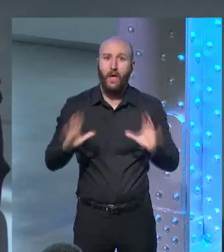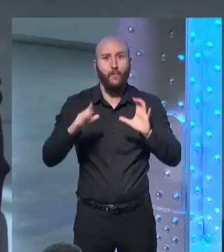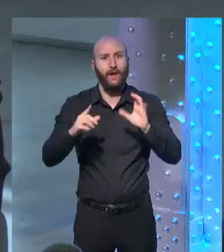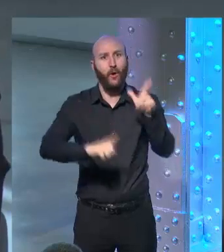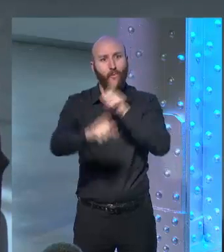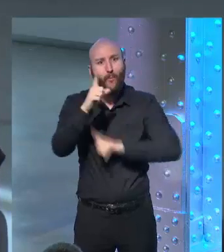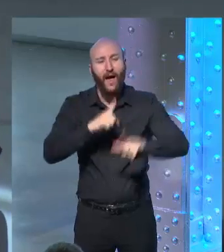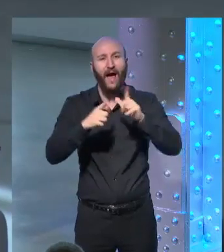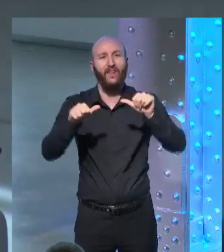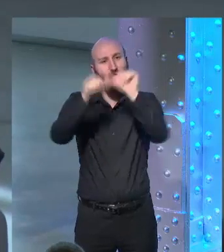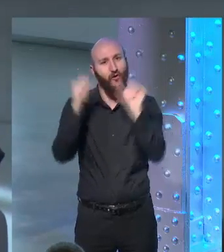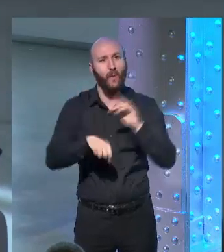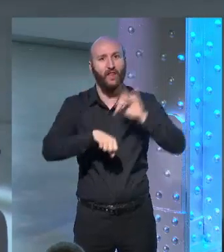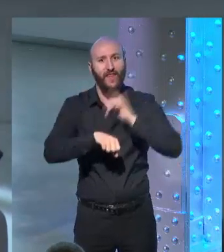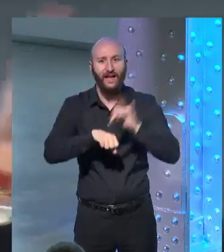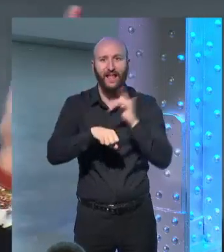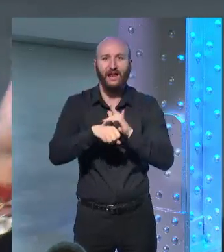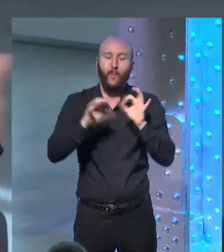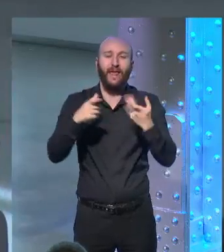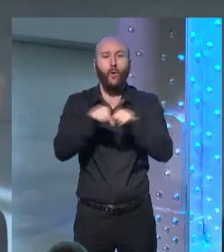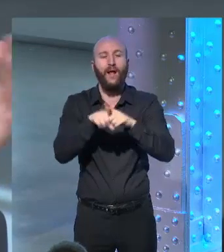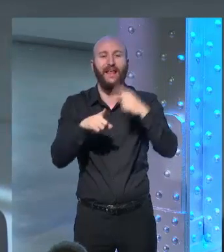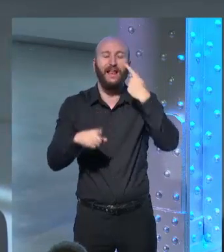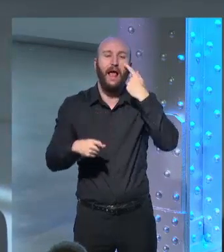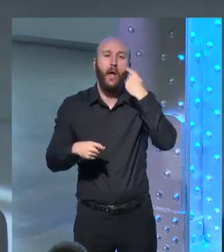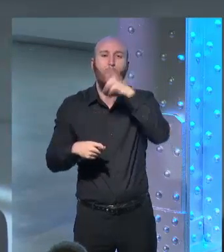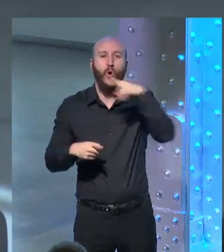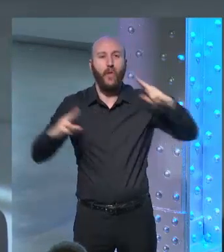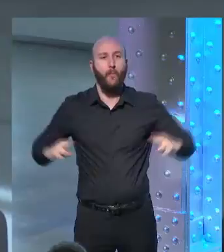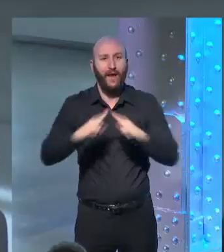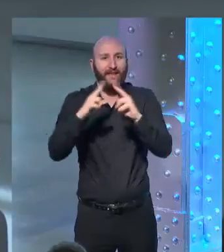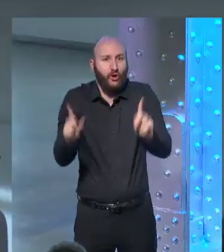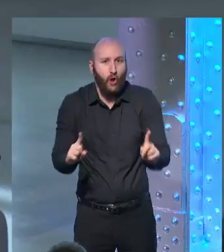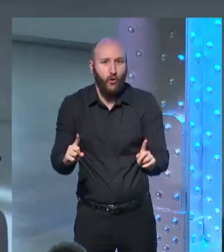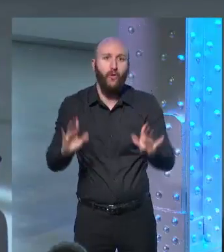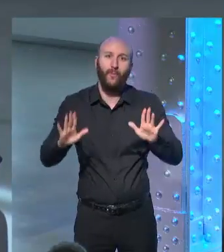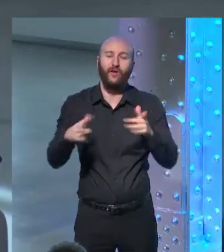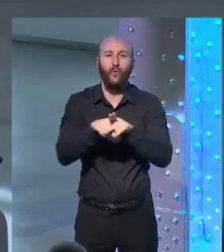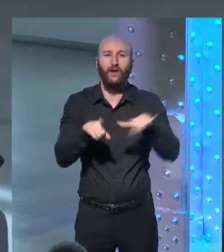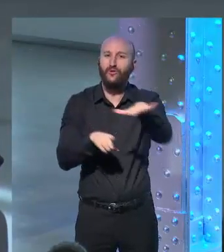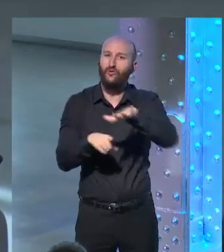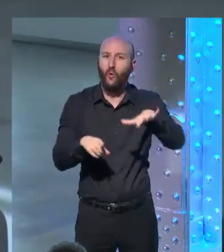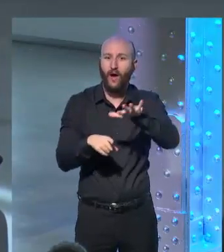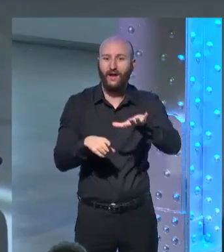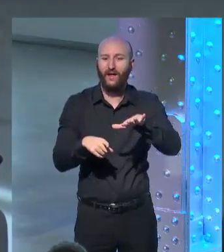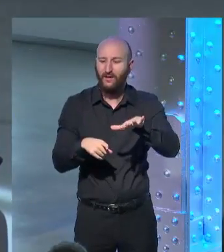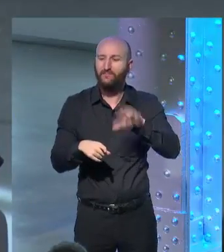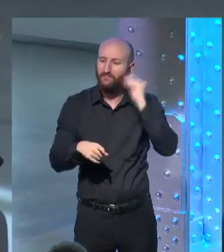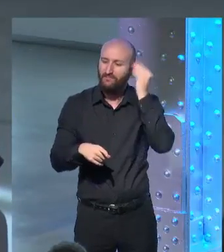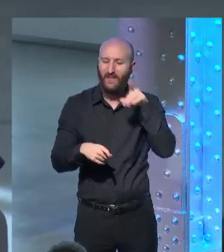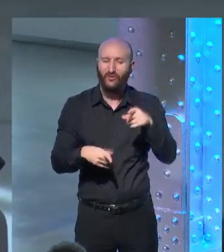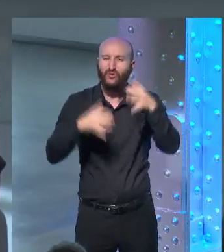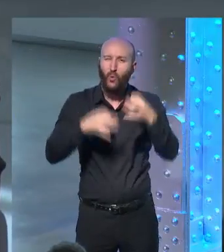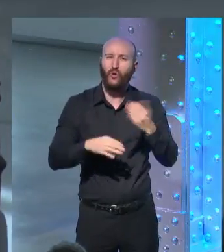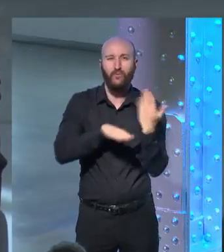de viajar, que no te digo que se metan en el Museo del Louvre, que es fenomenal, pero dices, ¿no? En cualquier otro sitio que dices, con lo que le puede gustar, o sea, esa conexión